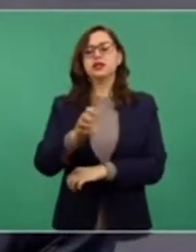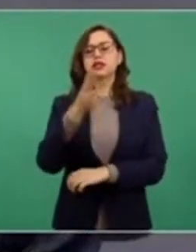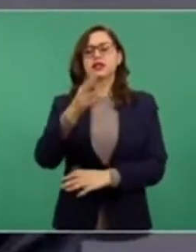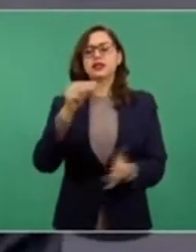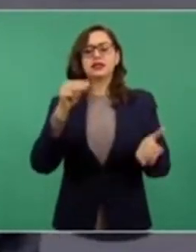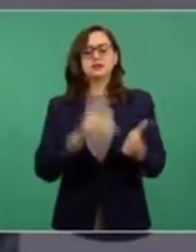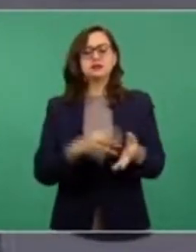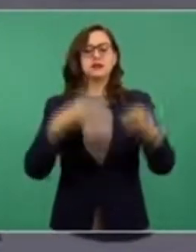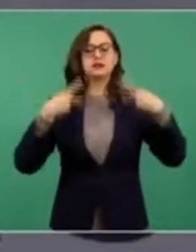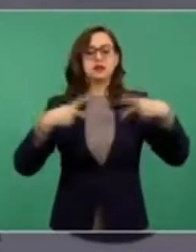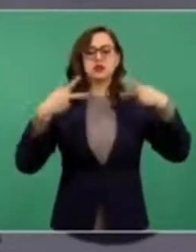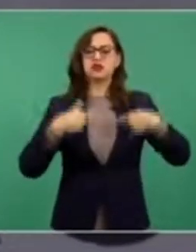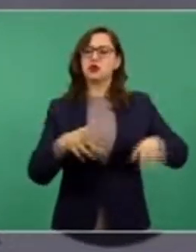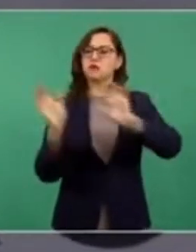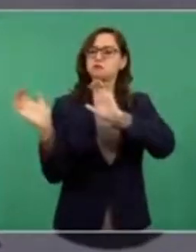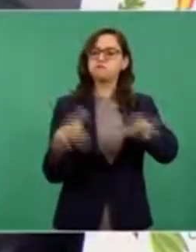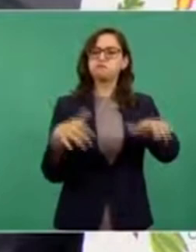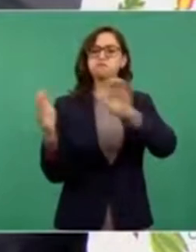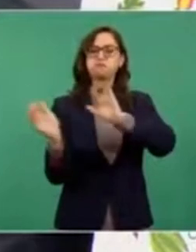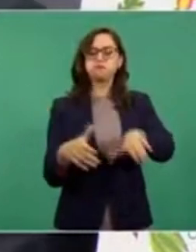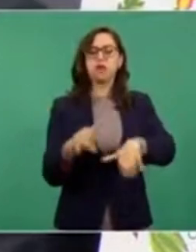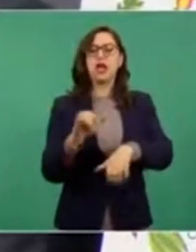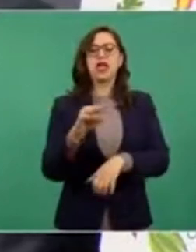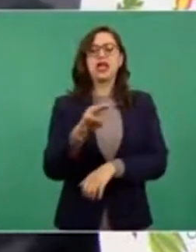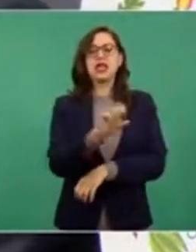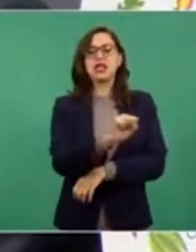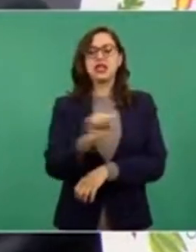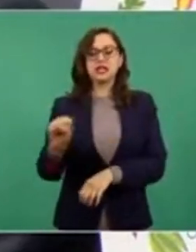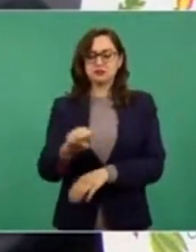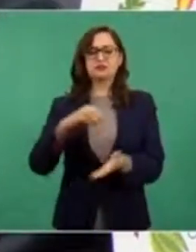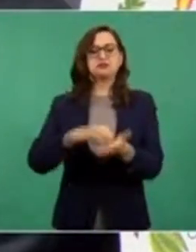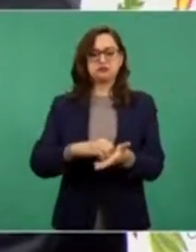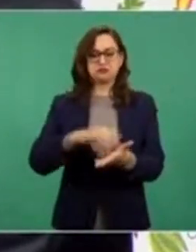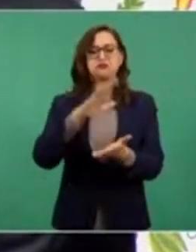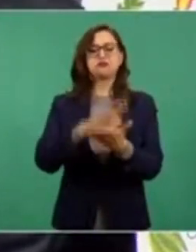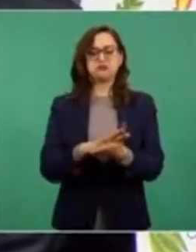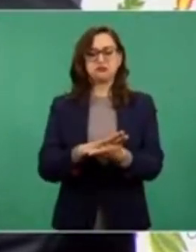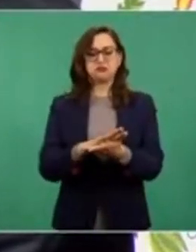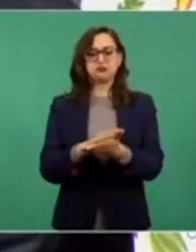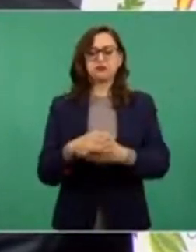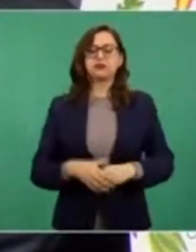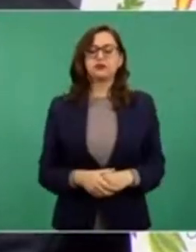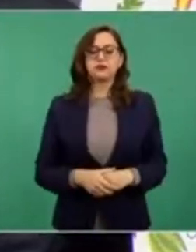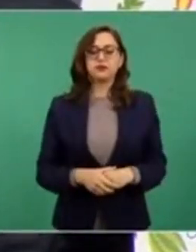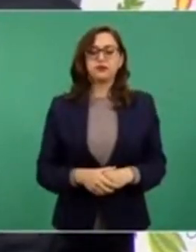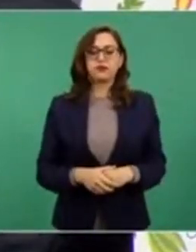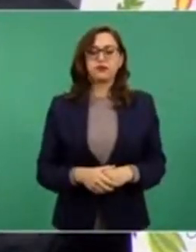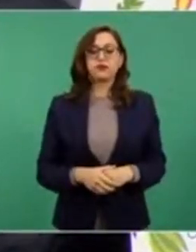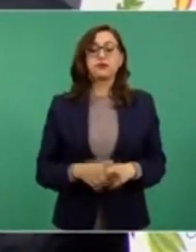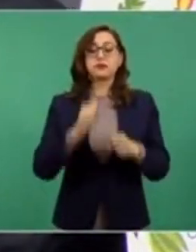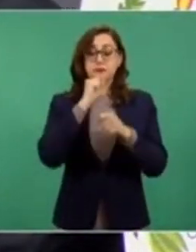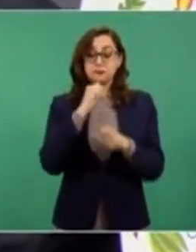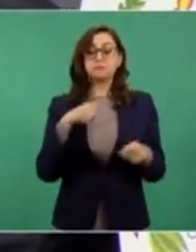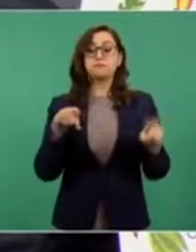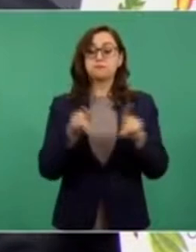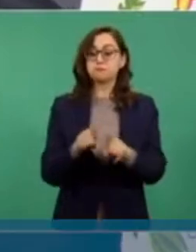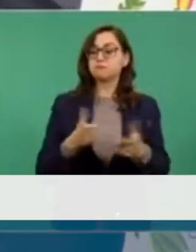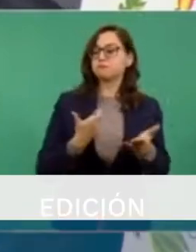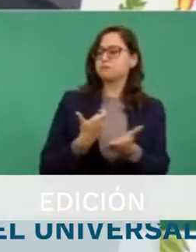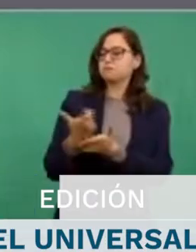20.933.000 trabajadores registrados, inscritos en el Instituto Mexicano del Seguro Social, y con un